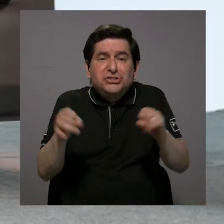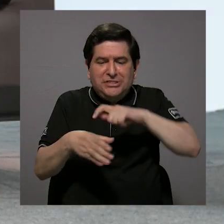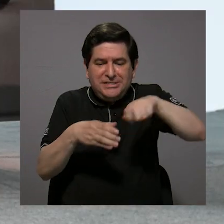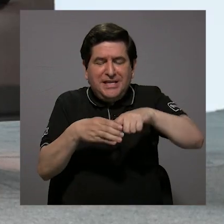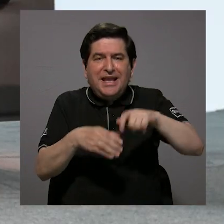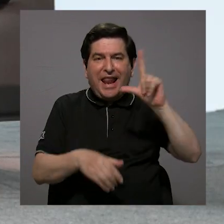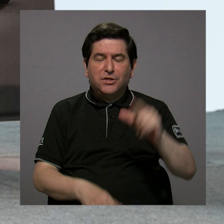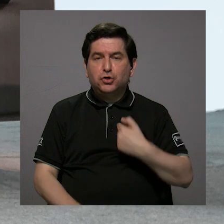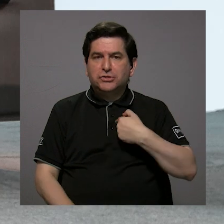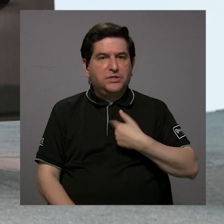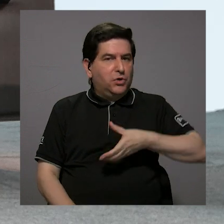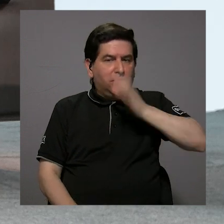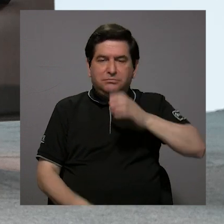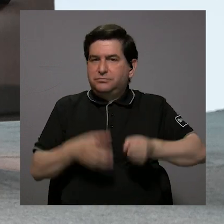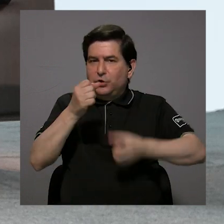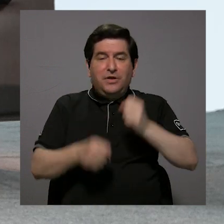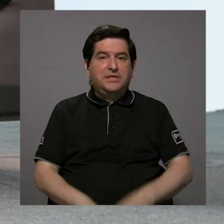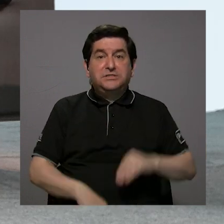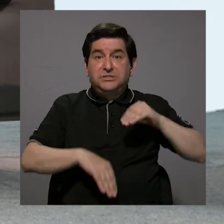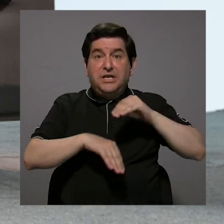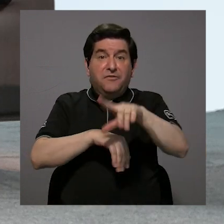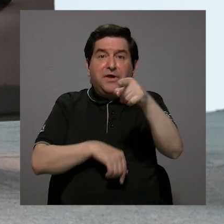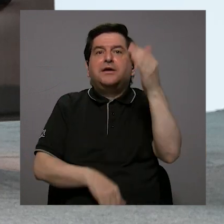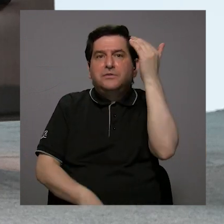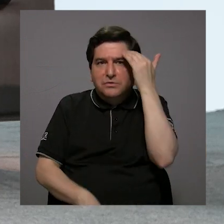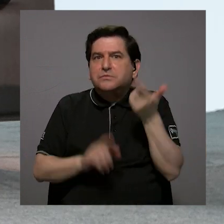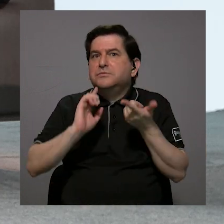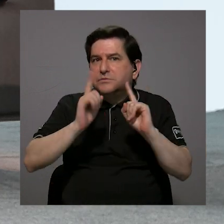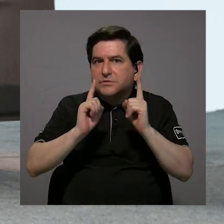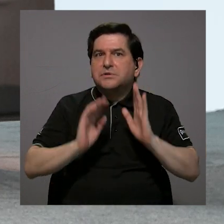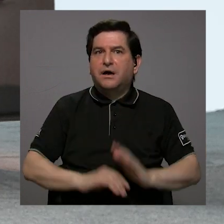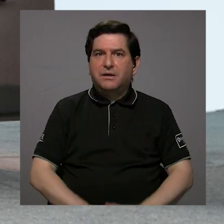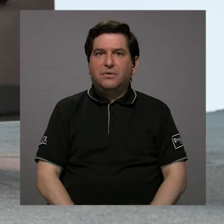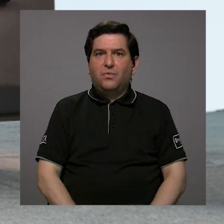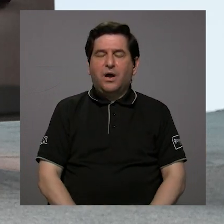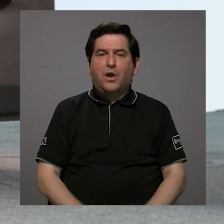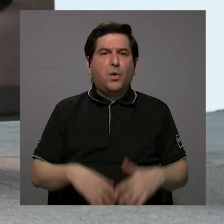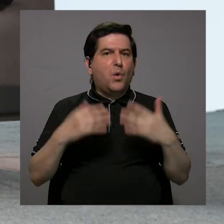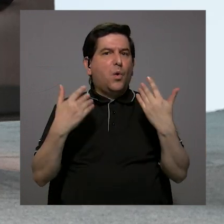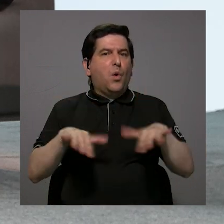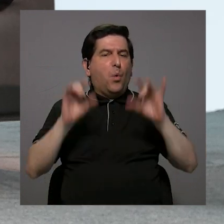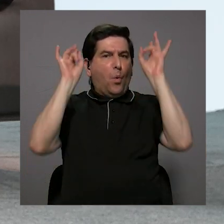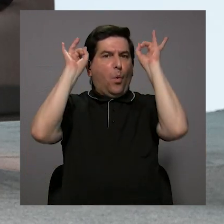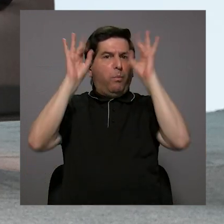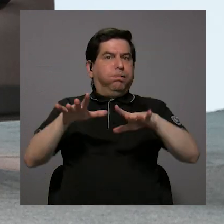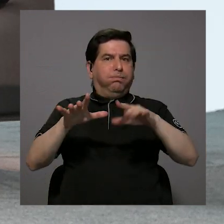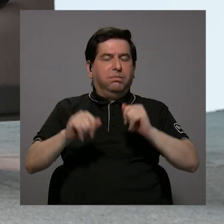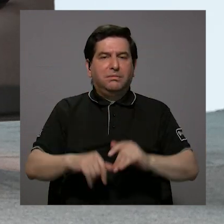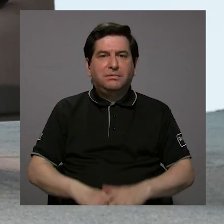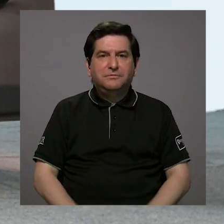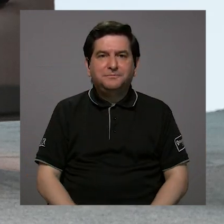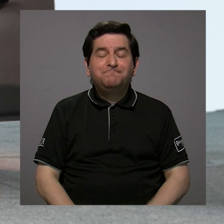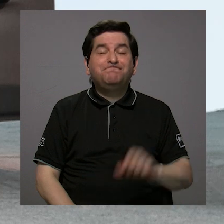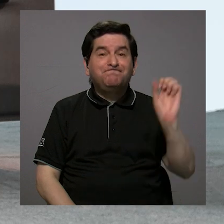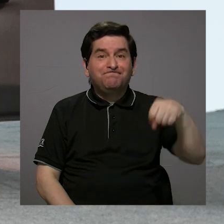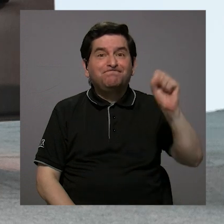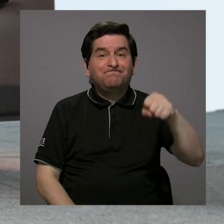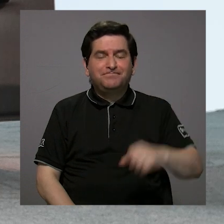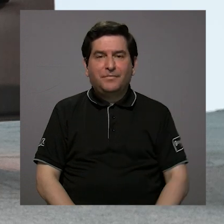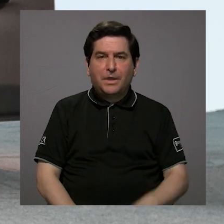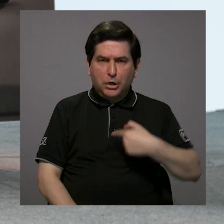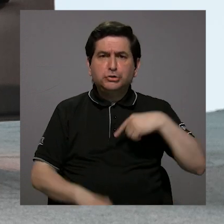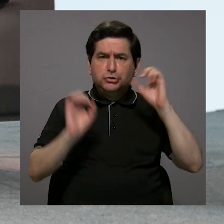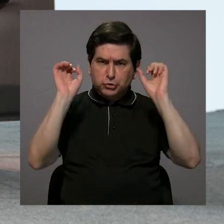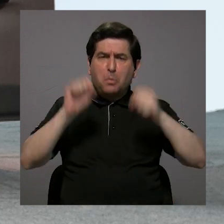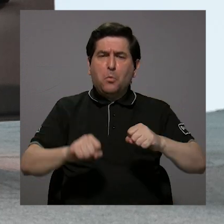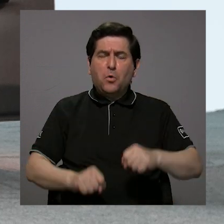lactosa, yo no tomo leche. Ajá. Porque las consecuencias, usted sabe cuáles son, Fernando, son catastróficas, sí, ¿verdad? Sí. Pero